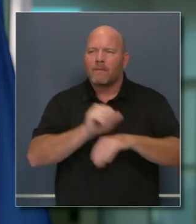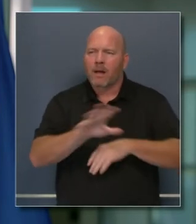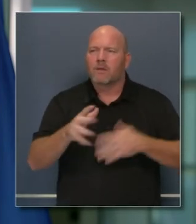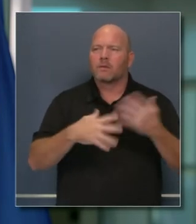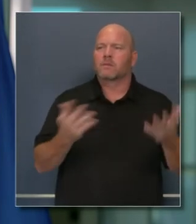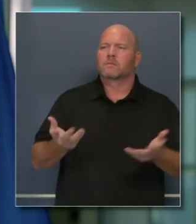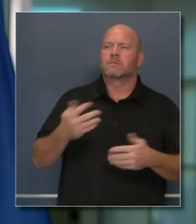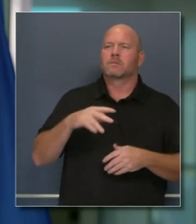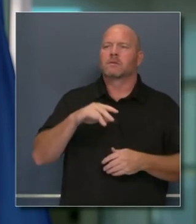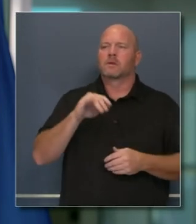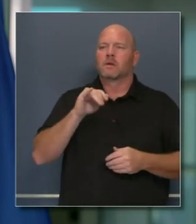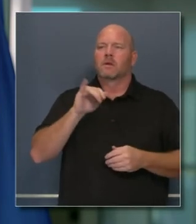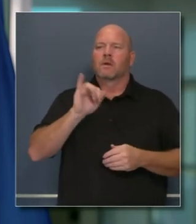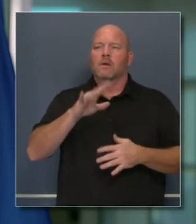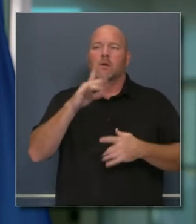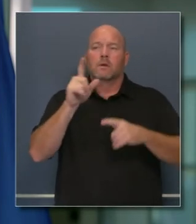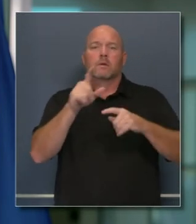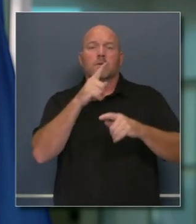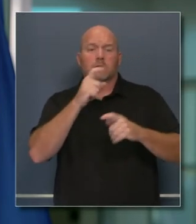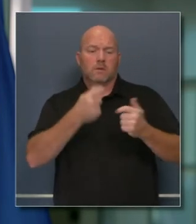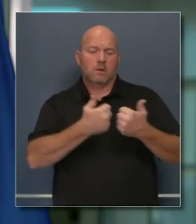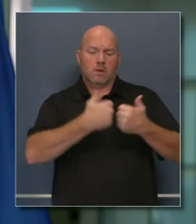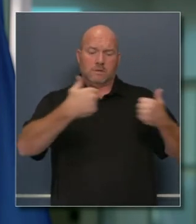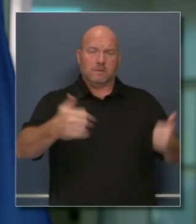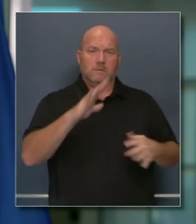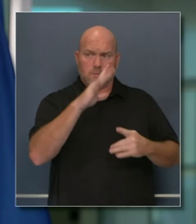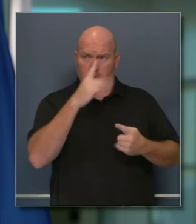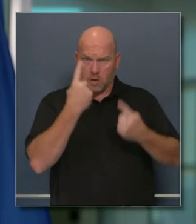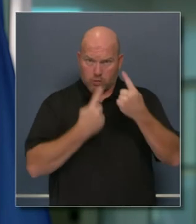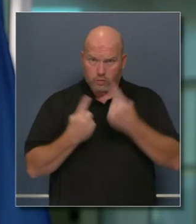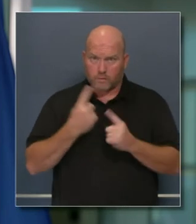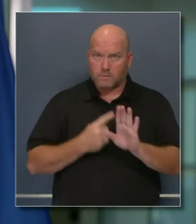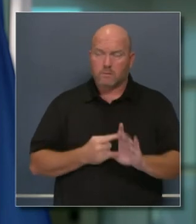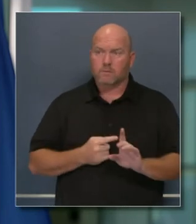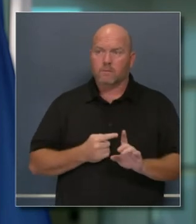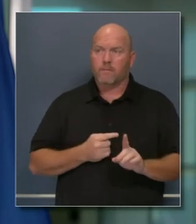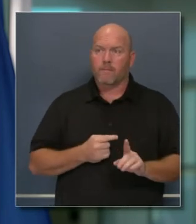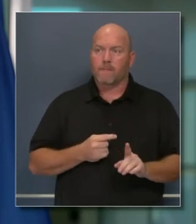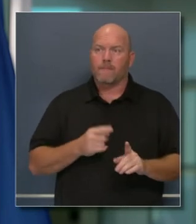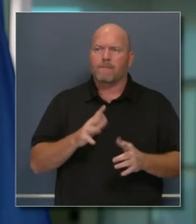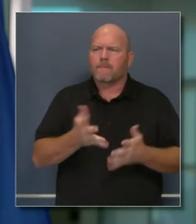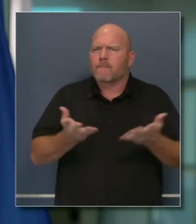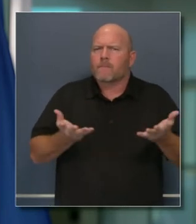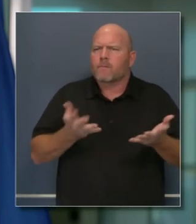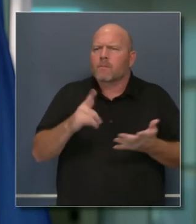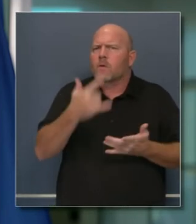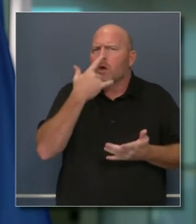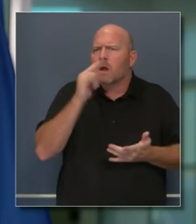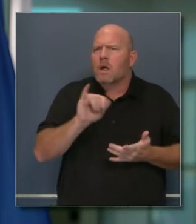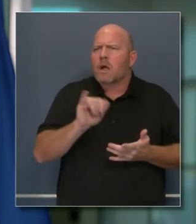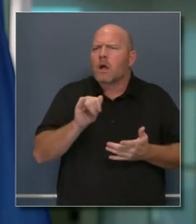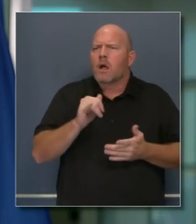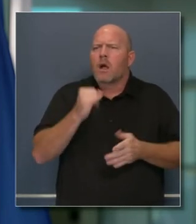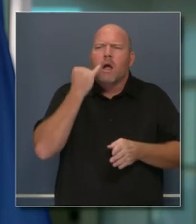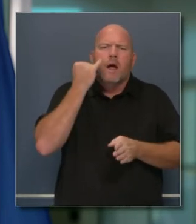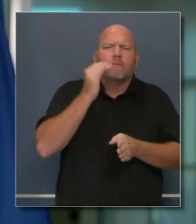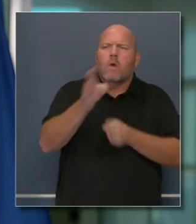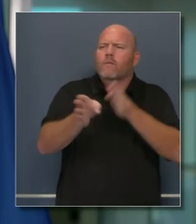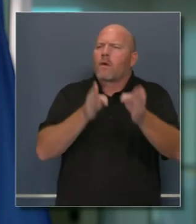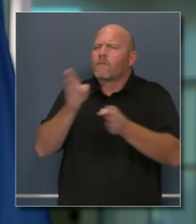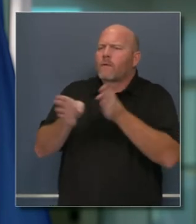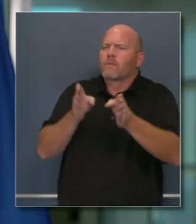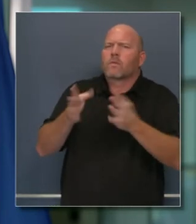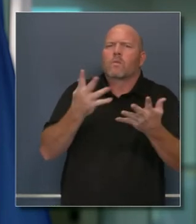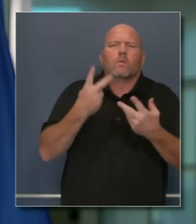los parques grandes de los pequeños y su administración? ¿Cómo va a reexaminar la apertura de